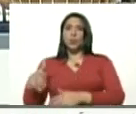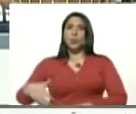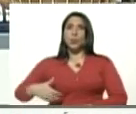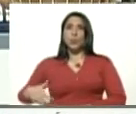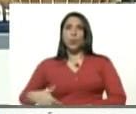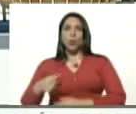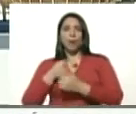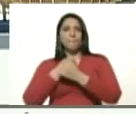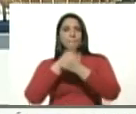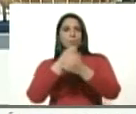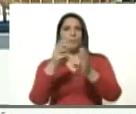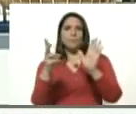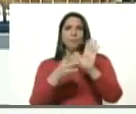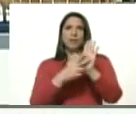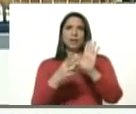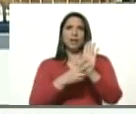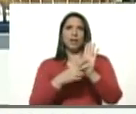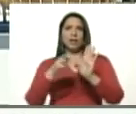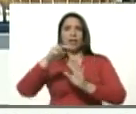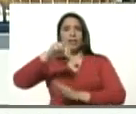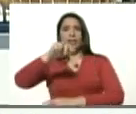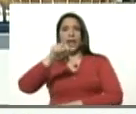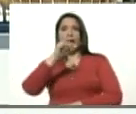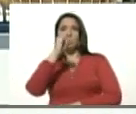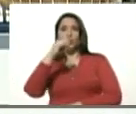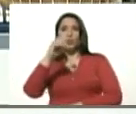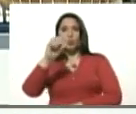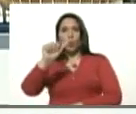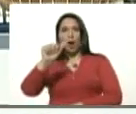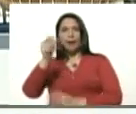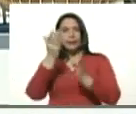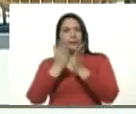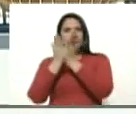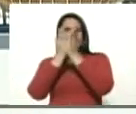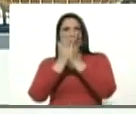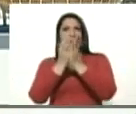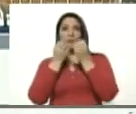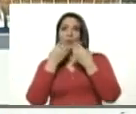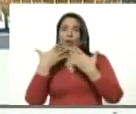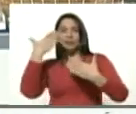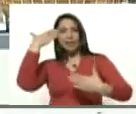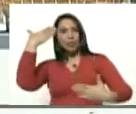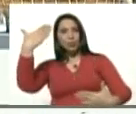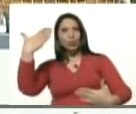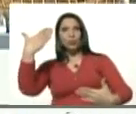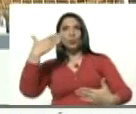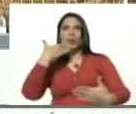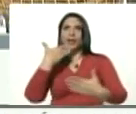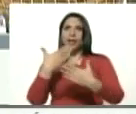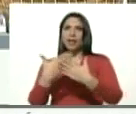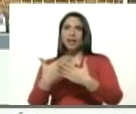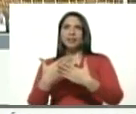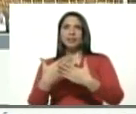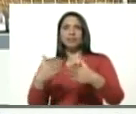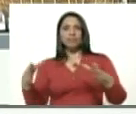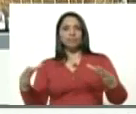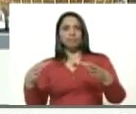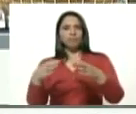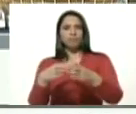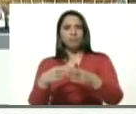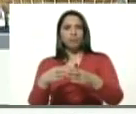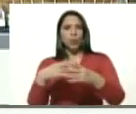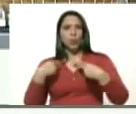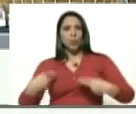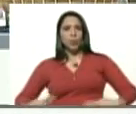es un verdadero Aquiles Nasoísta. Bueno, mi saludo, le doy las gracias a la Red de la Humanidad, Luis